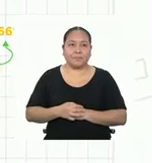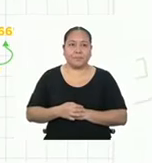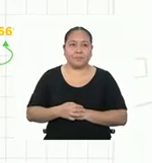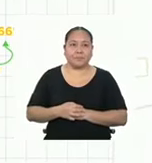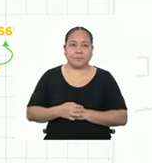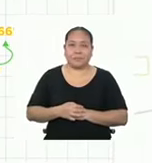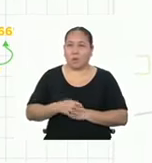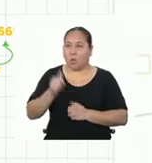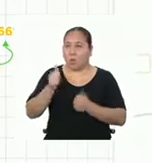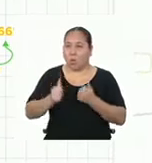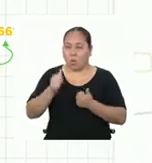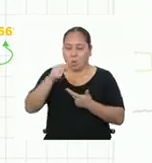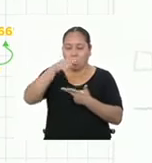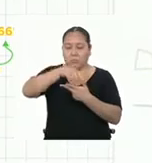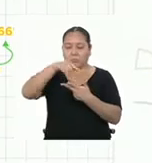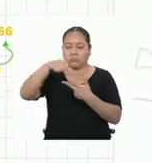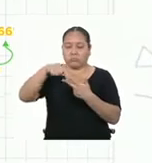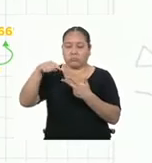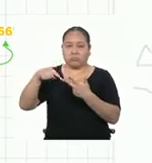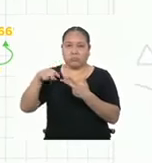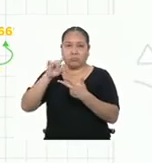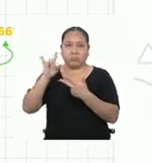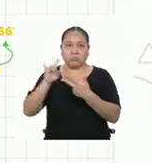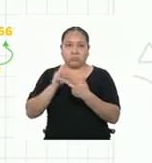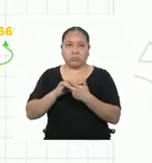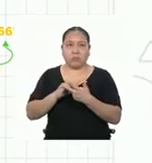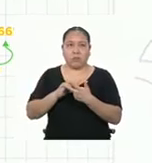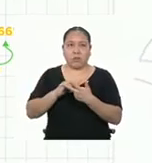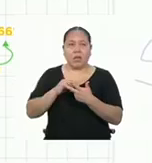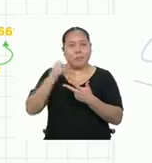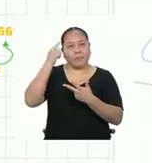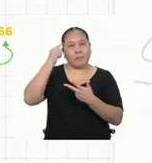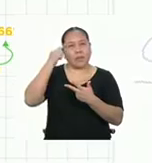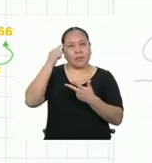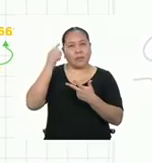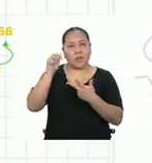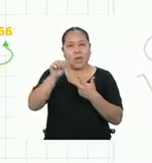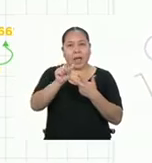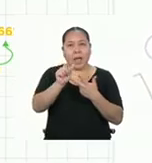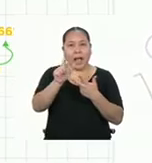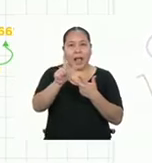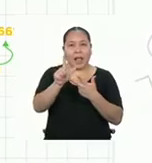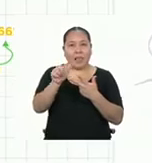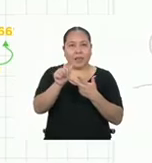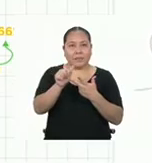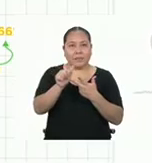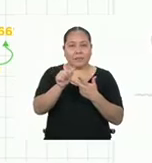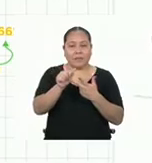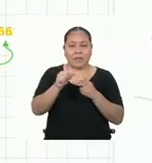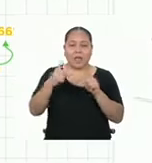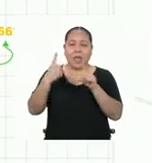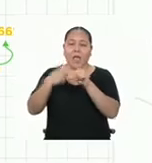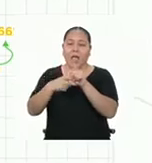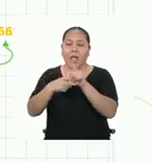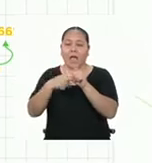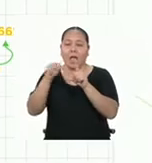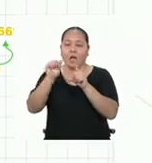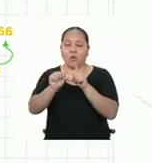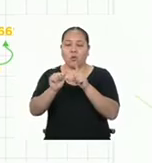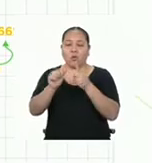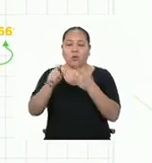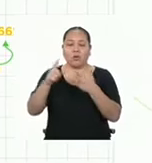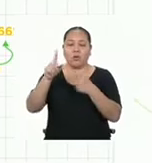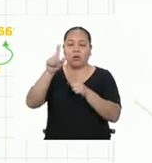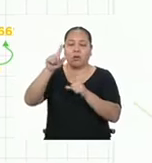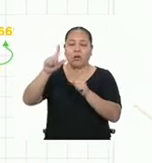¿Qué criterio podrías utilizar ahí? Creo que el ala Porque tengo los datos de un ángulo, lado, ángulo